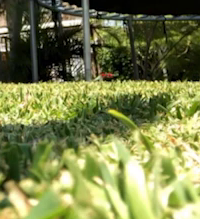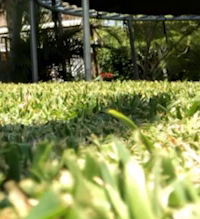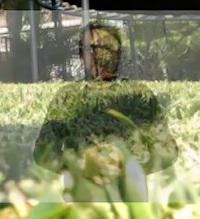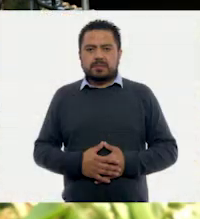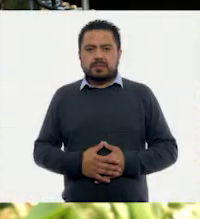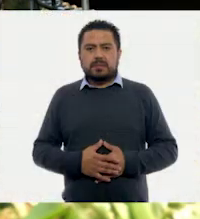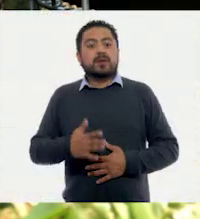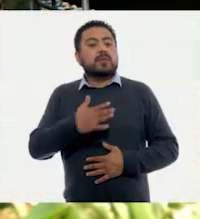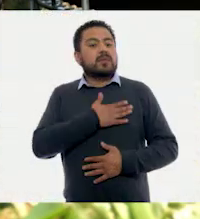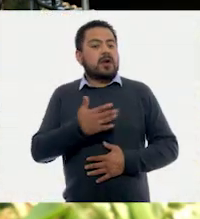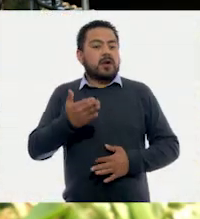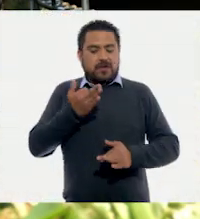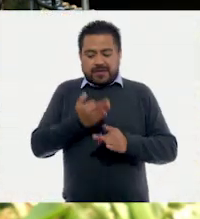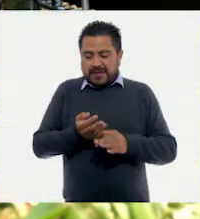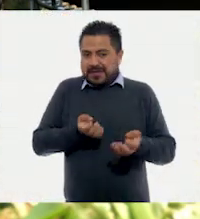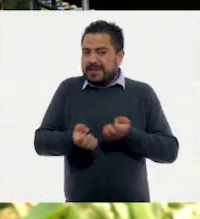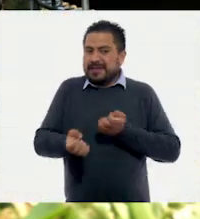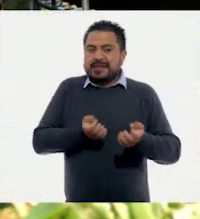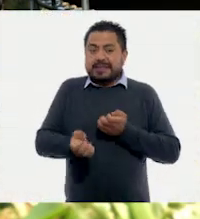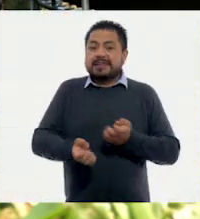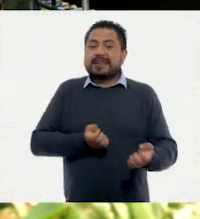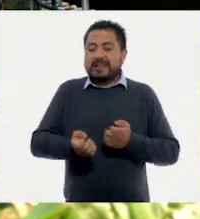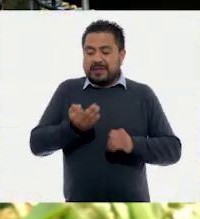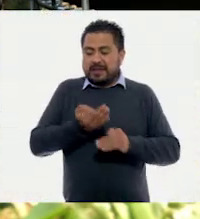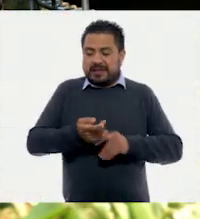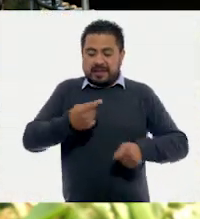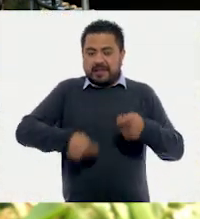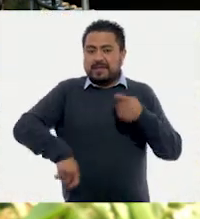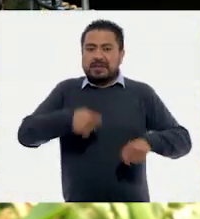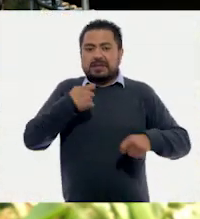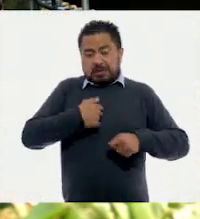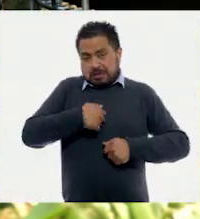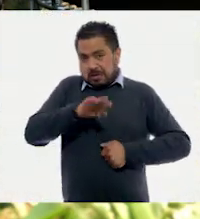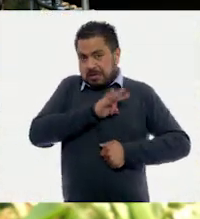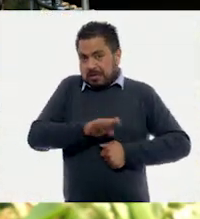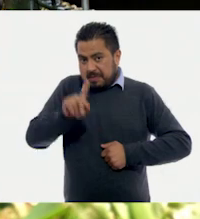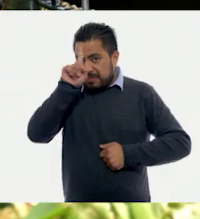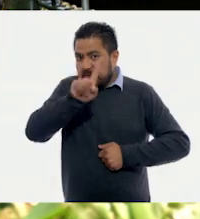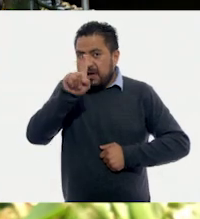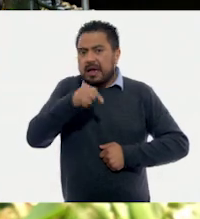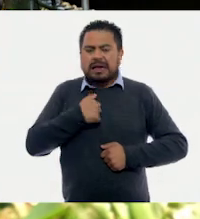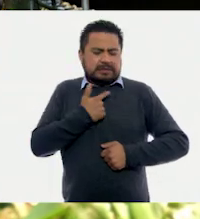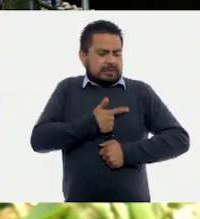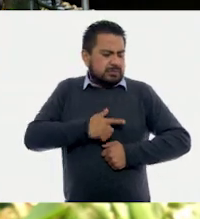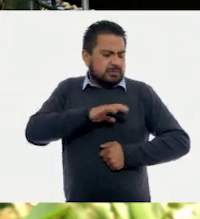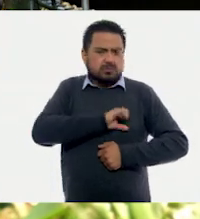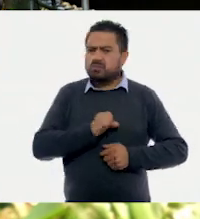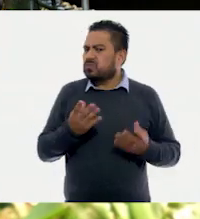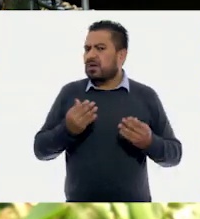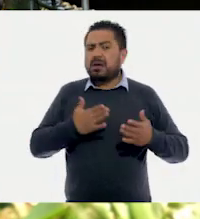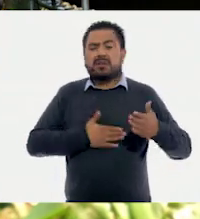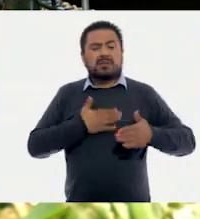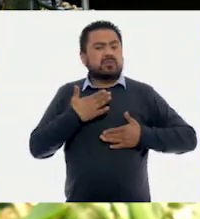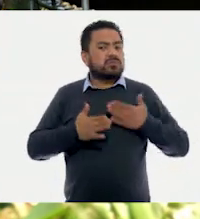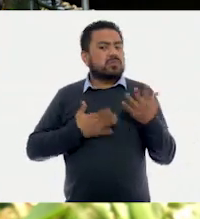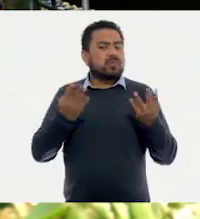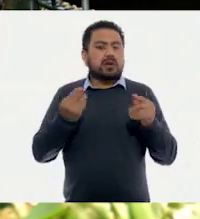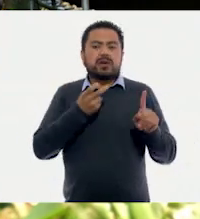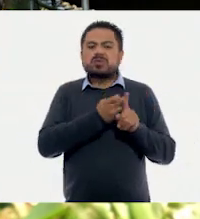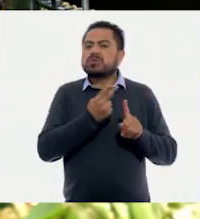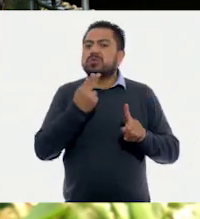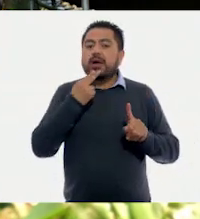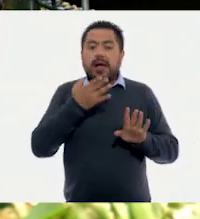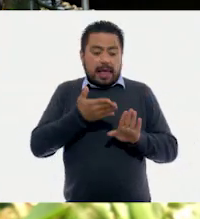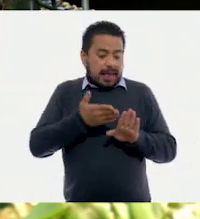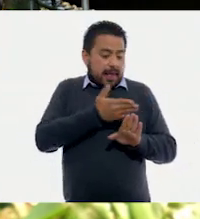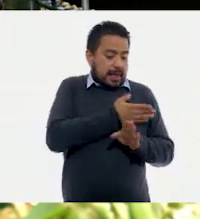Bueno, esta es la rutina de ejercicios de estiramientos que yo les puedo recomendar. A mí me gusta mucho, lo disfruto mucho. Y esto sirve